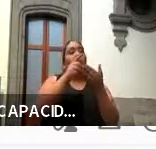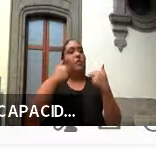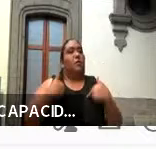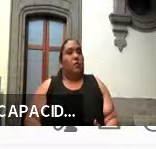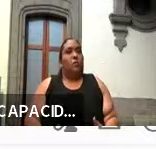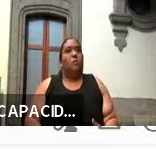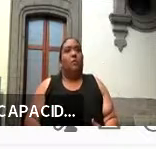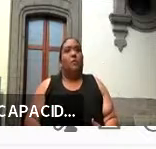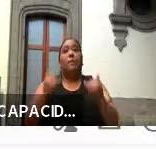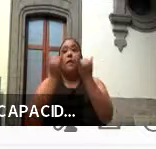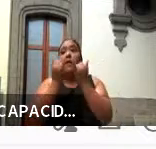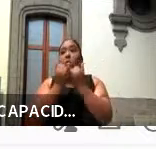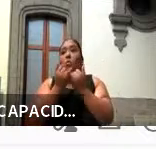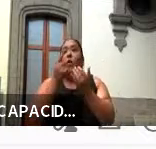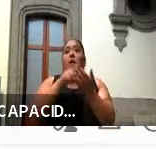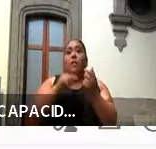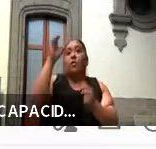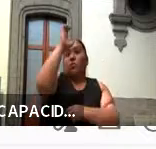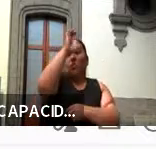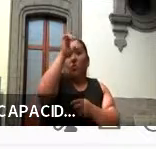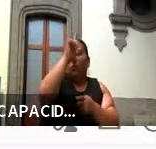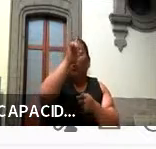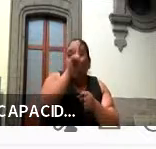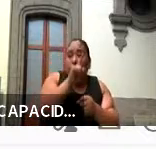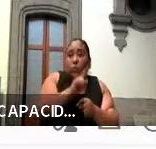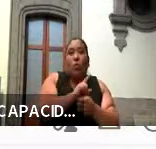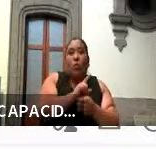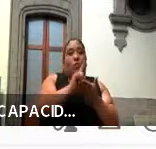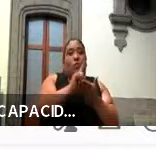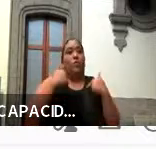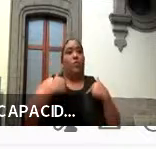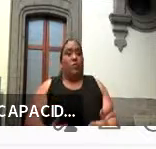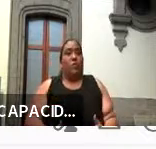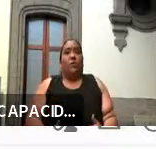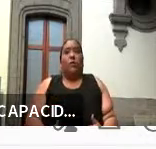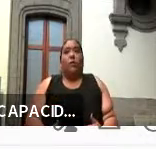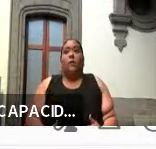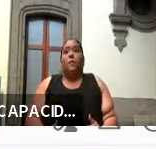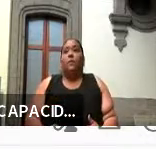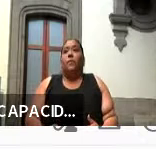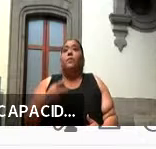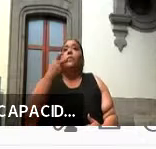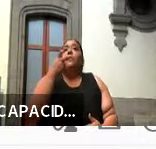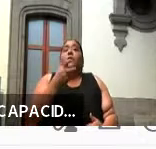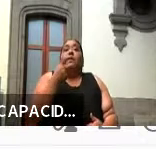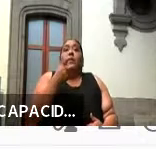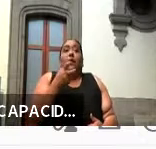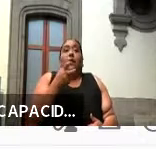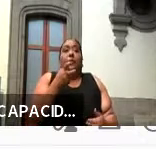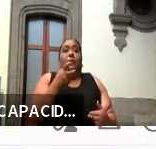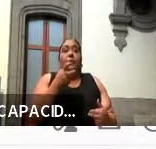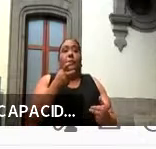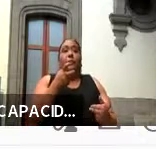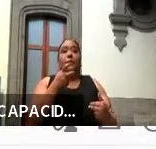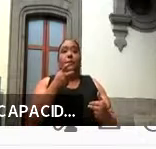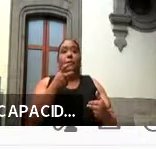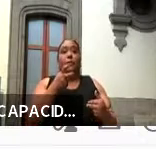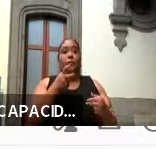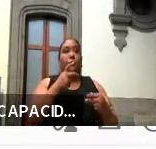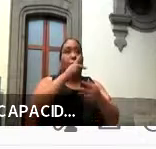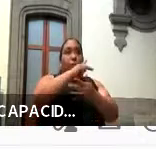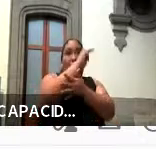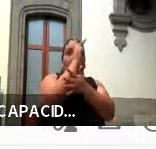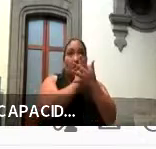la cultura de derechos humanos. Eso es un elemento que atraviesa el plan junto con